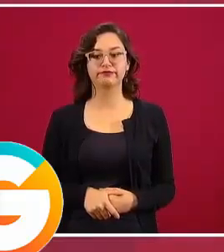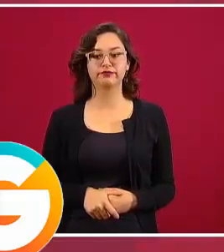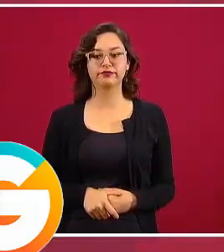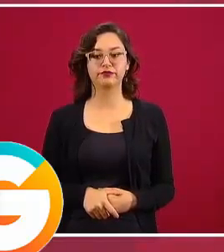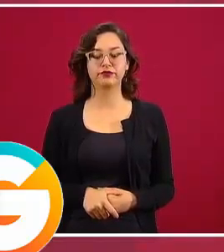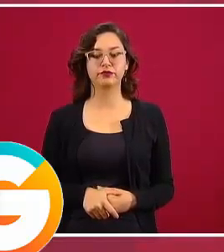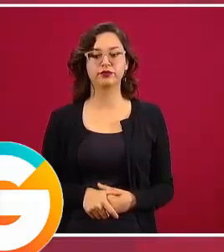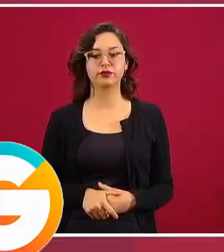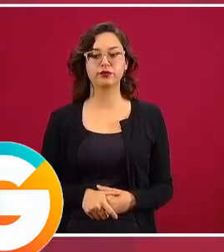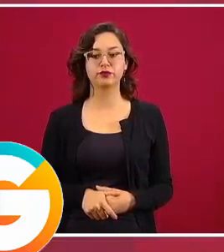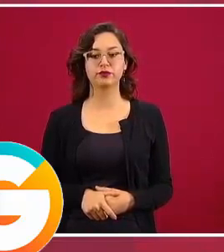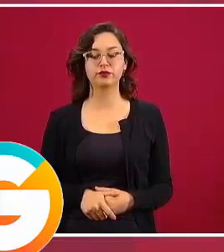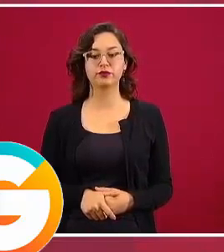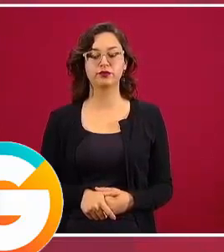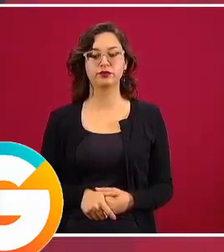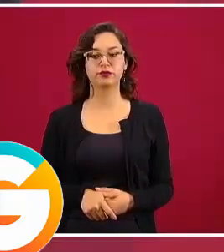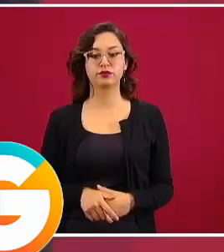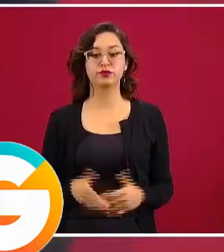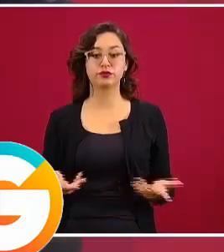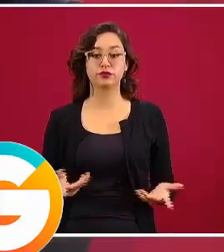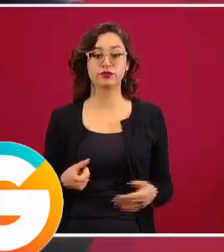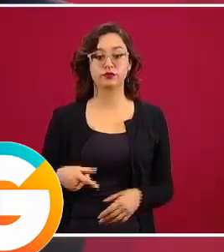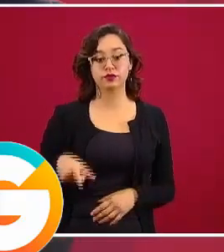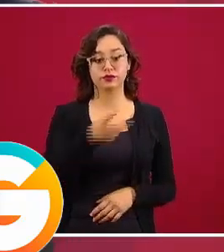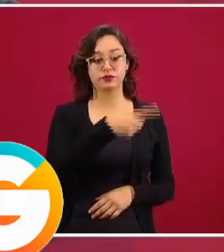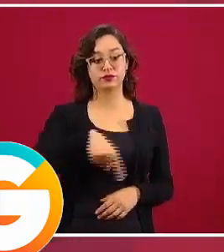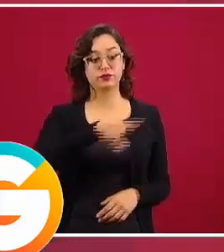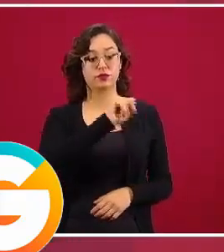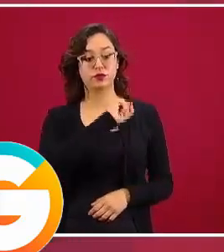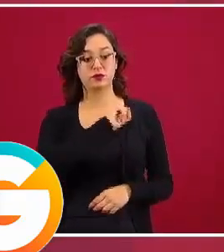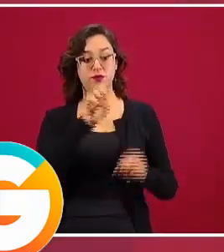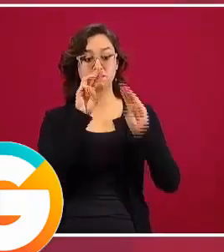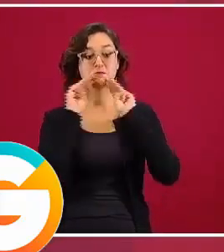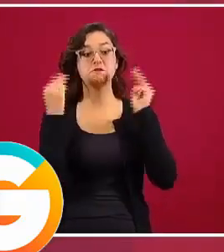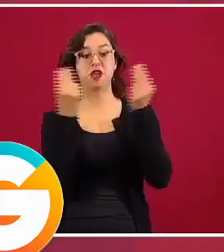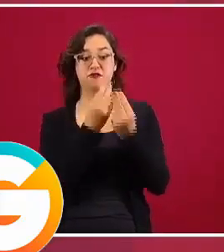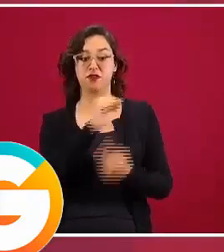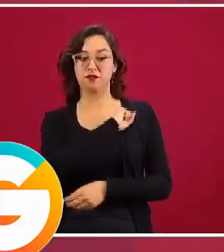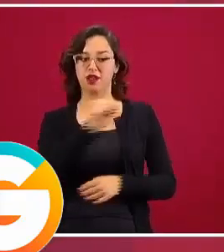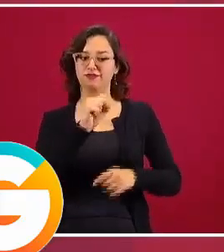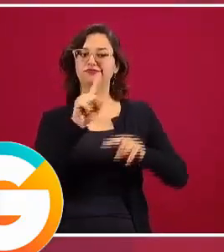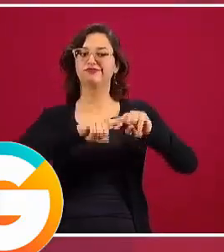el que dejen sus balandronadas.